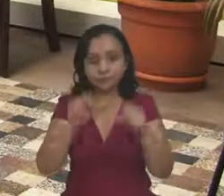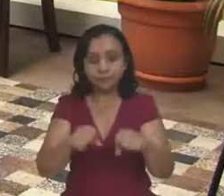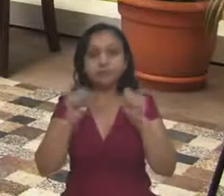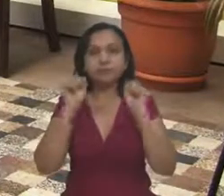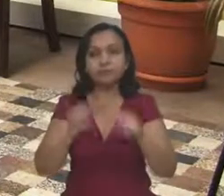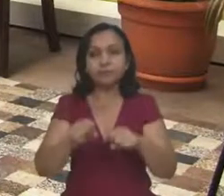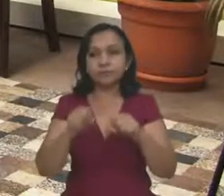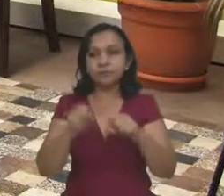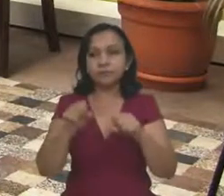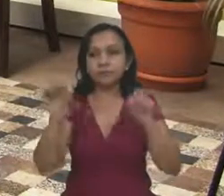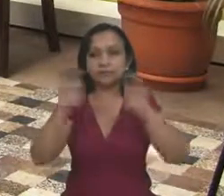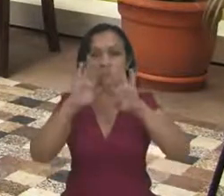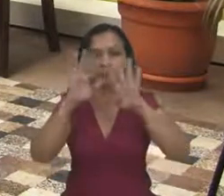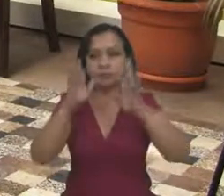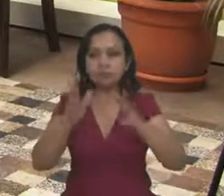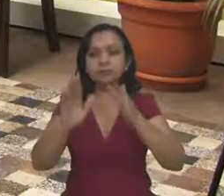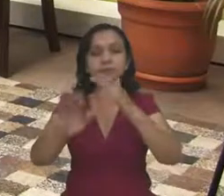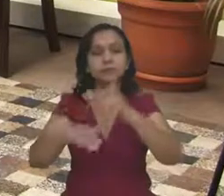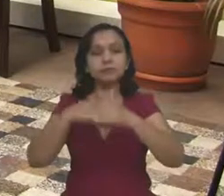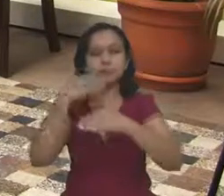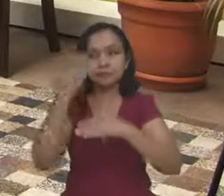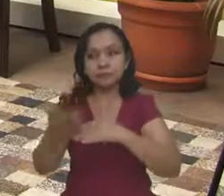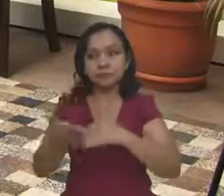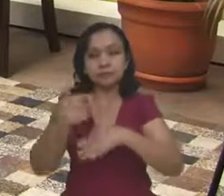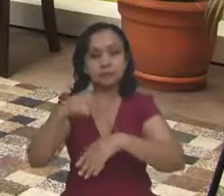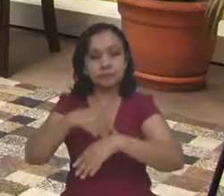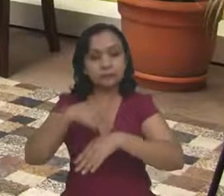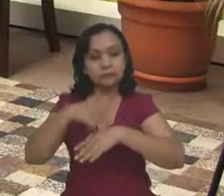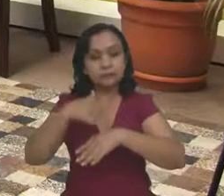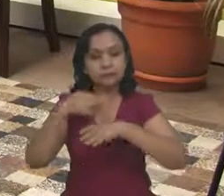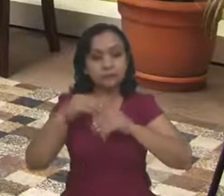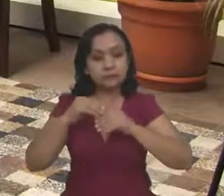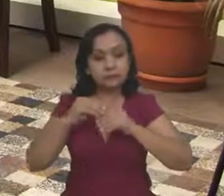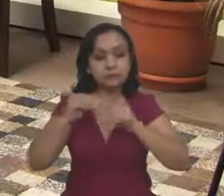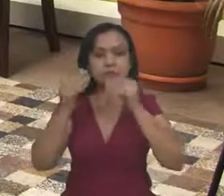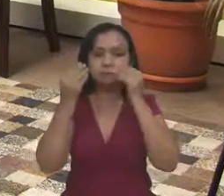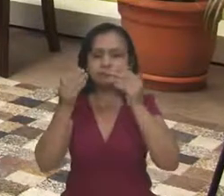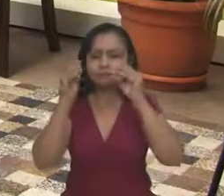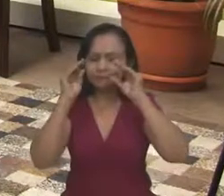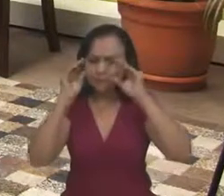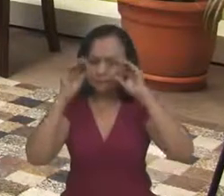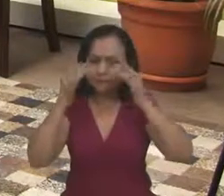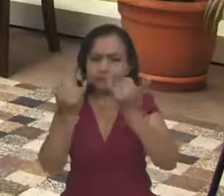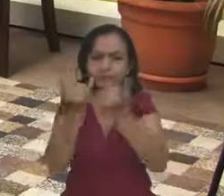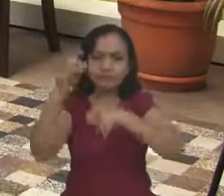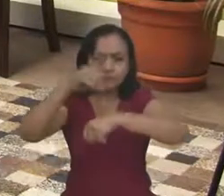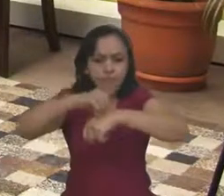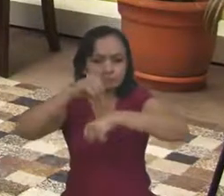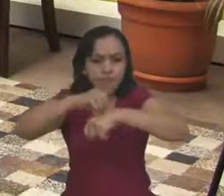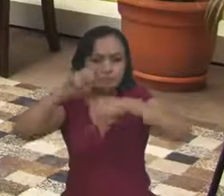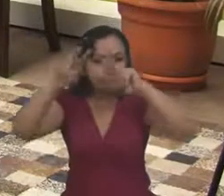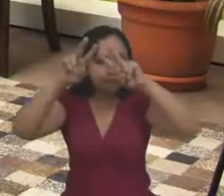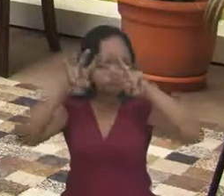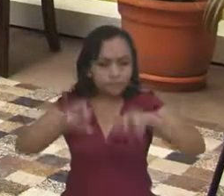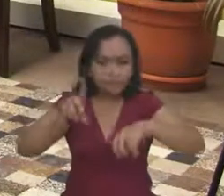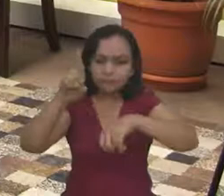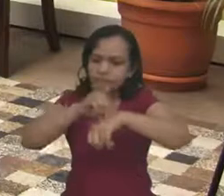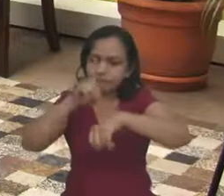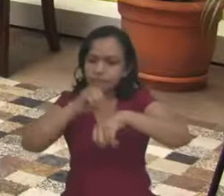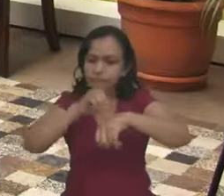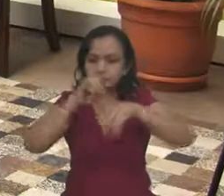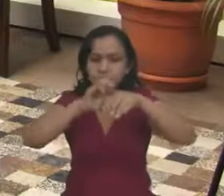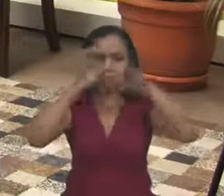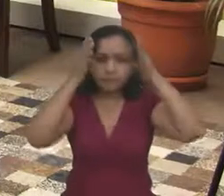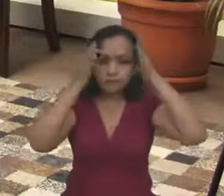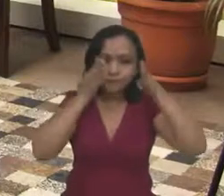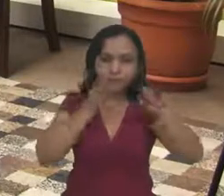¿Y falleció la paciente? Posteriormente, con el tiempo, aunque se vio con todos los equipos, con todos los compañeros médicos, que